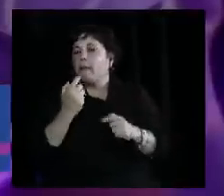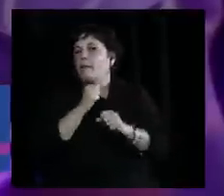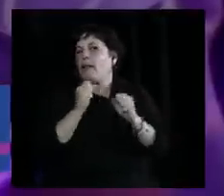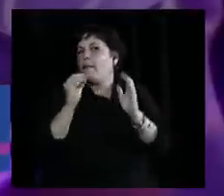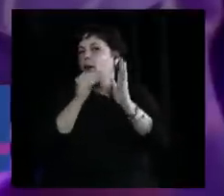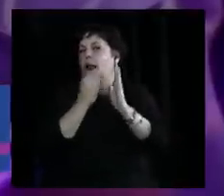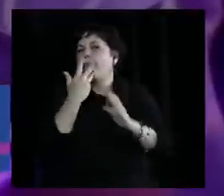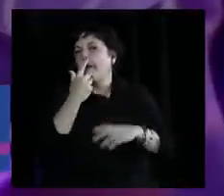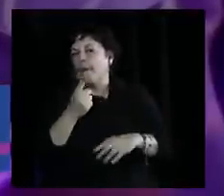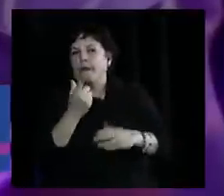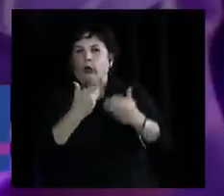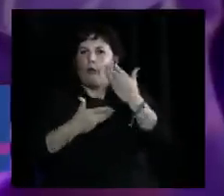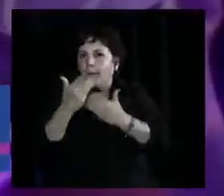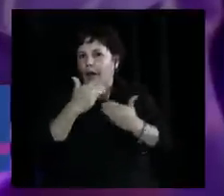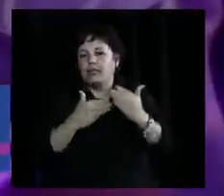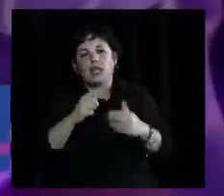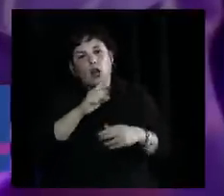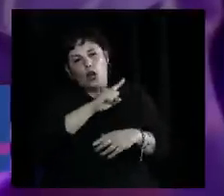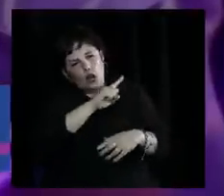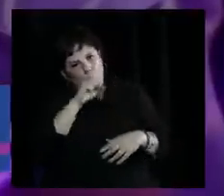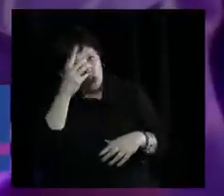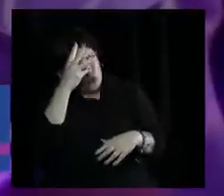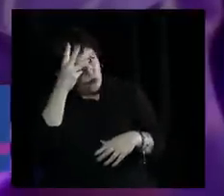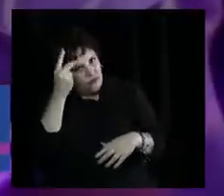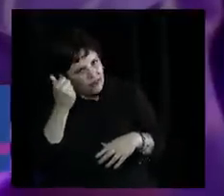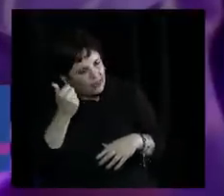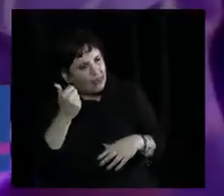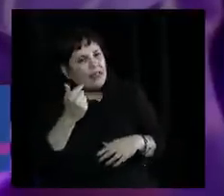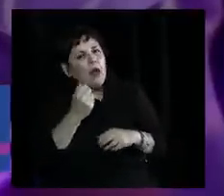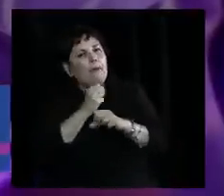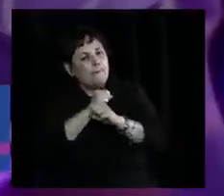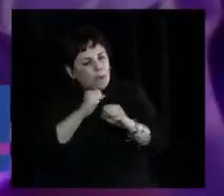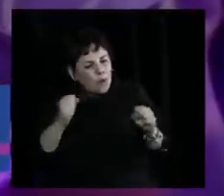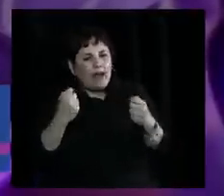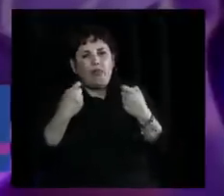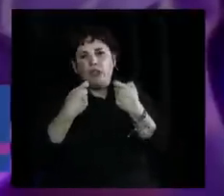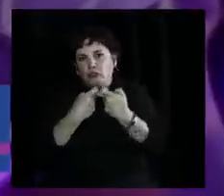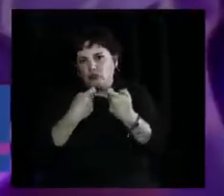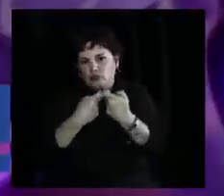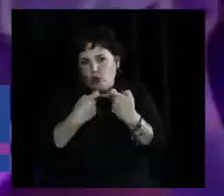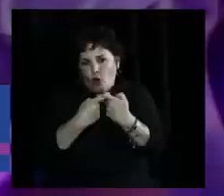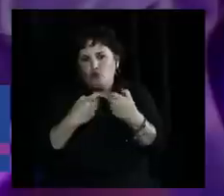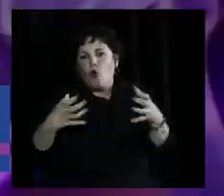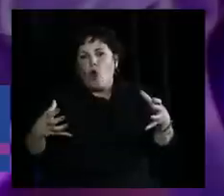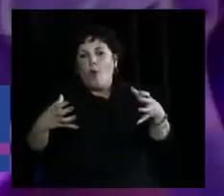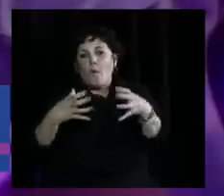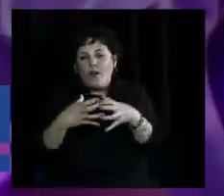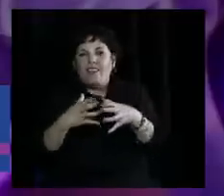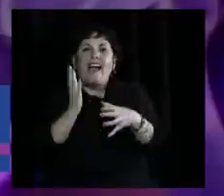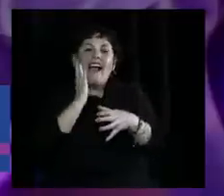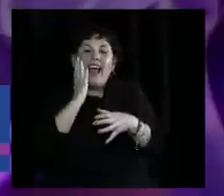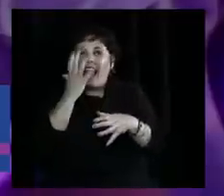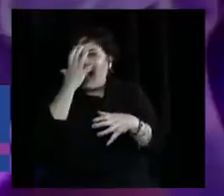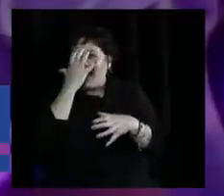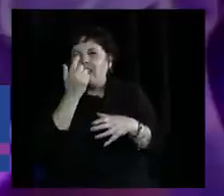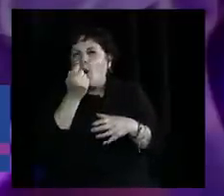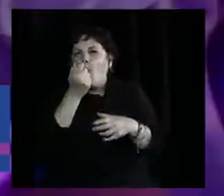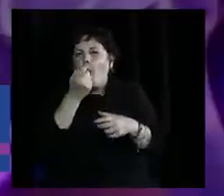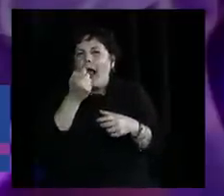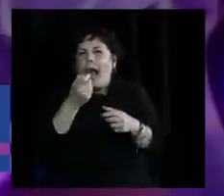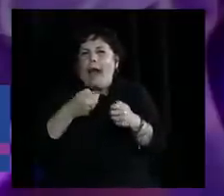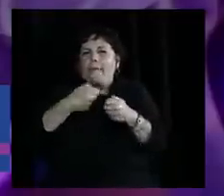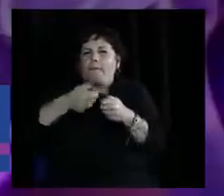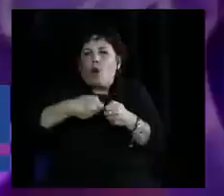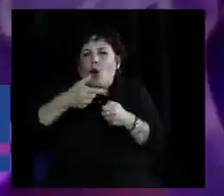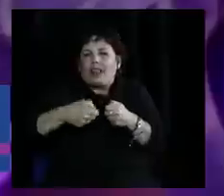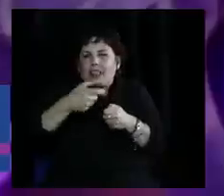gusta, podés compartir y no te olvides, tenés la posibilidad de hacerte socio o socia de la comunidad de Caras y Caretas y con un aporte módico,